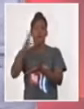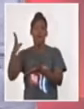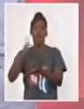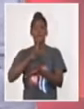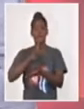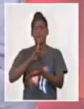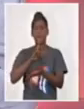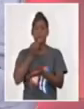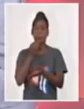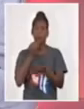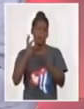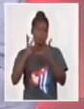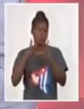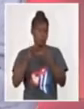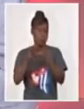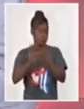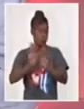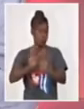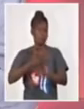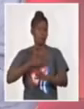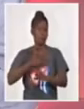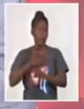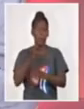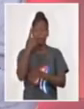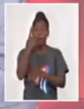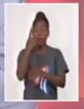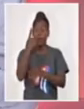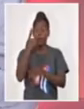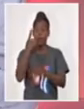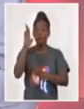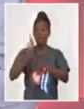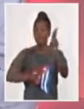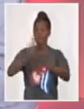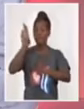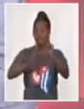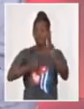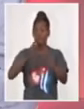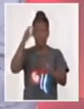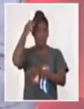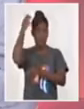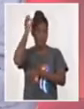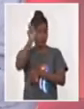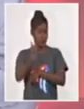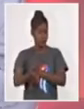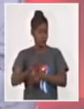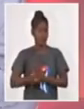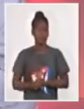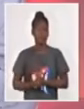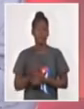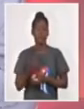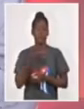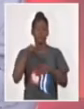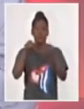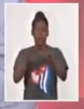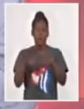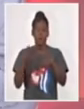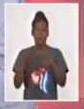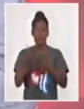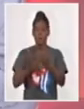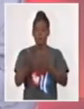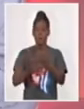momento estamos? Hay un grupo de territorios en los que ya se ha venido avanzando y hay otro en